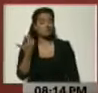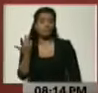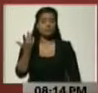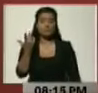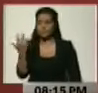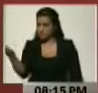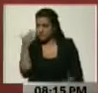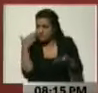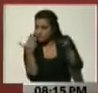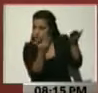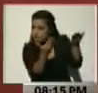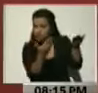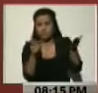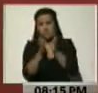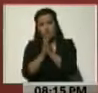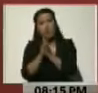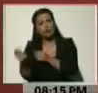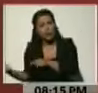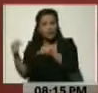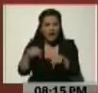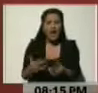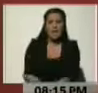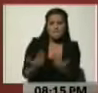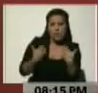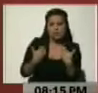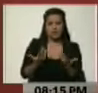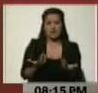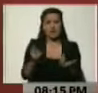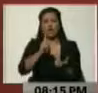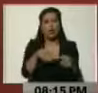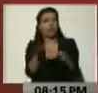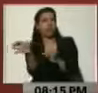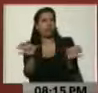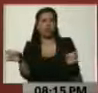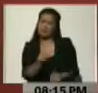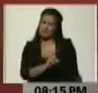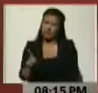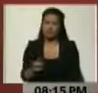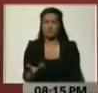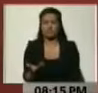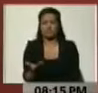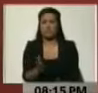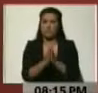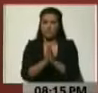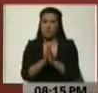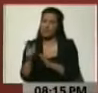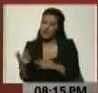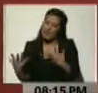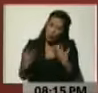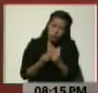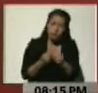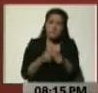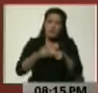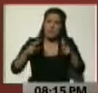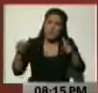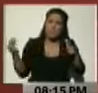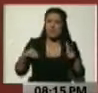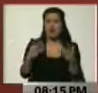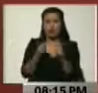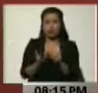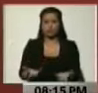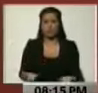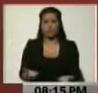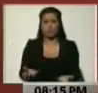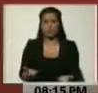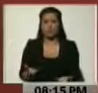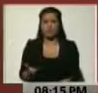sumar, no a restar nunca. No a restar nunca. A sumar. Porque es que si no nos